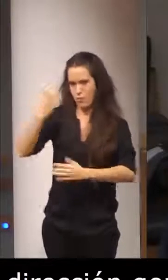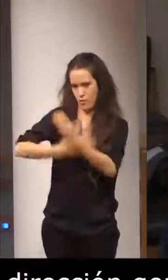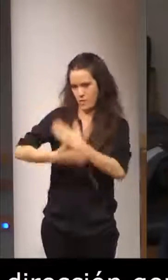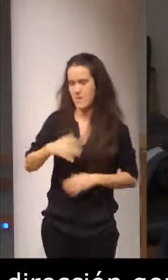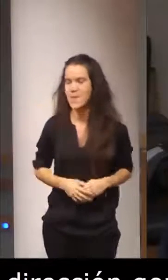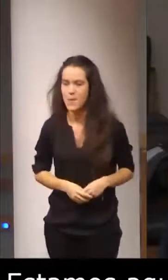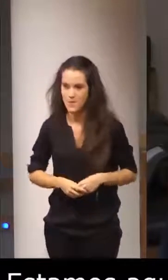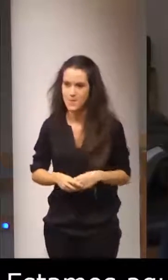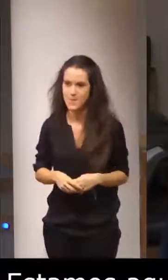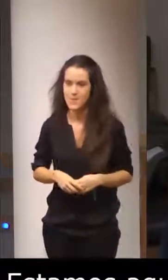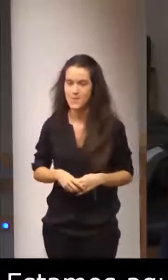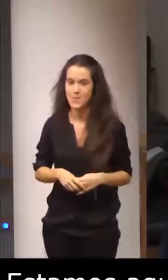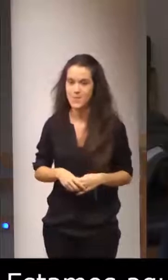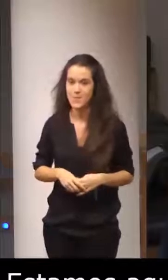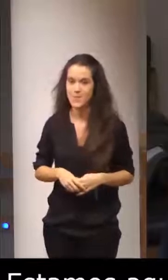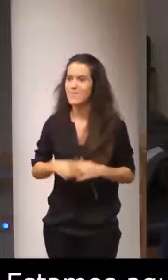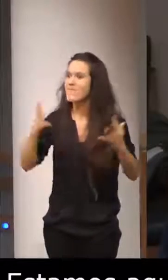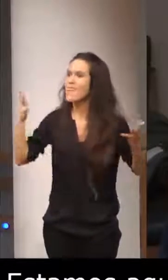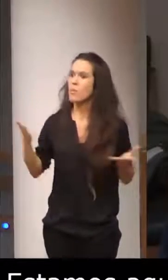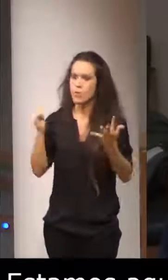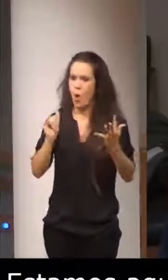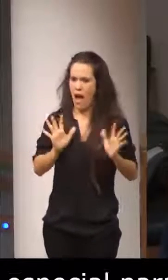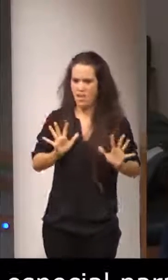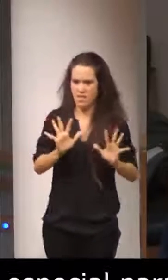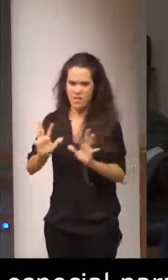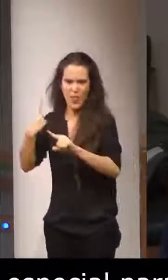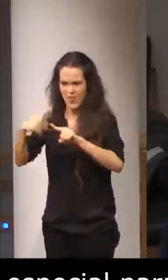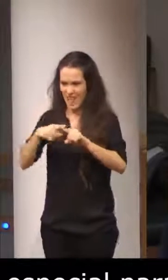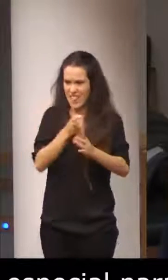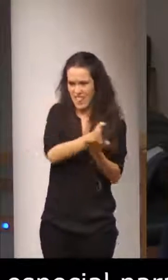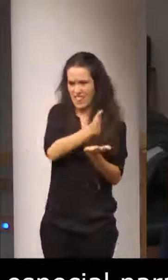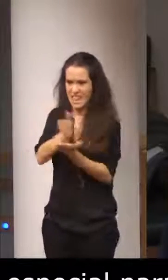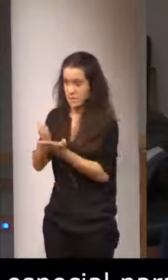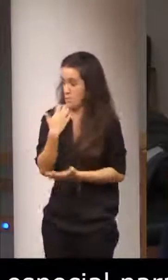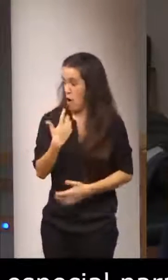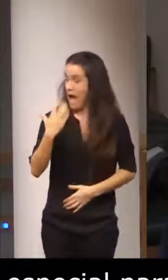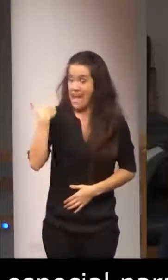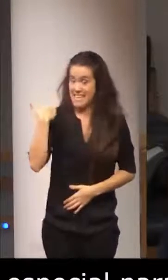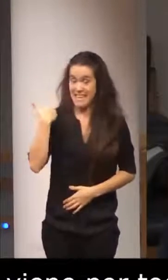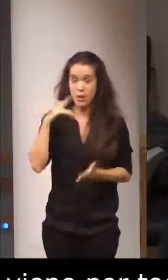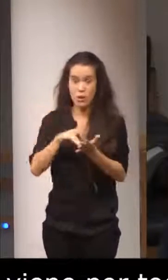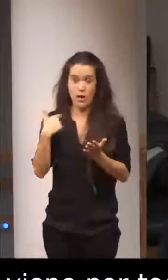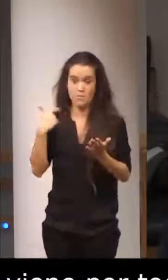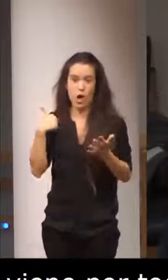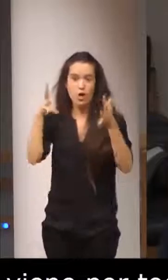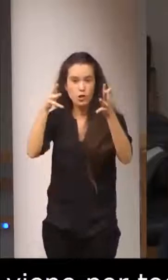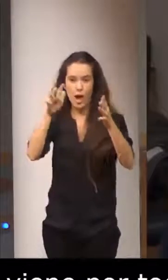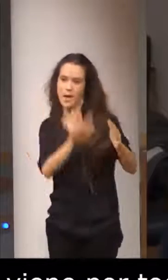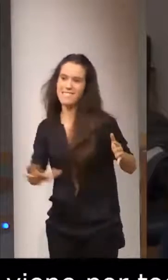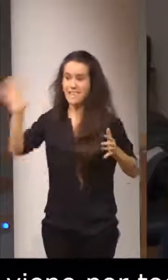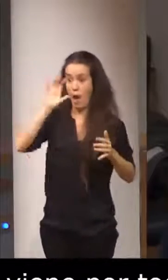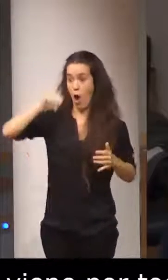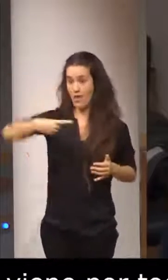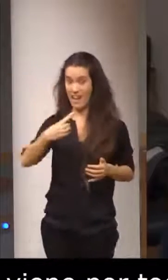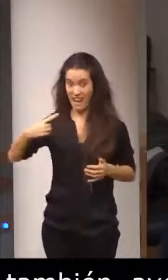el impulso viene por todos los lados recientemente también ayer tuvimos oportunidad en el consejo estatal de ONG de ya